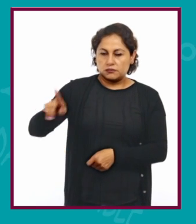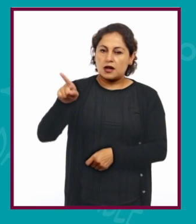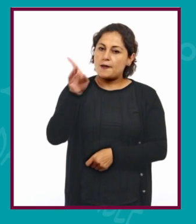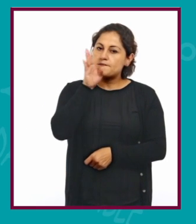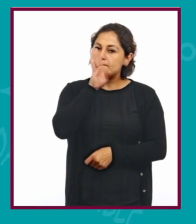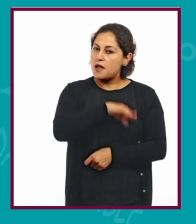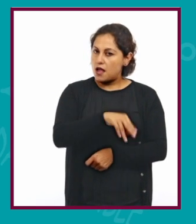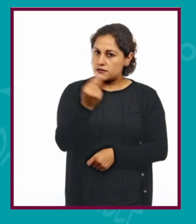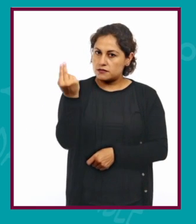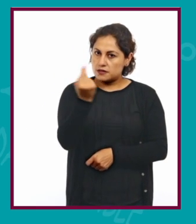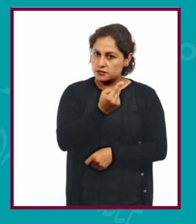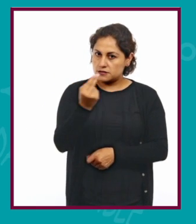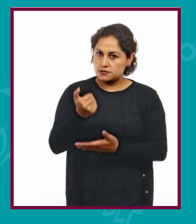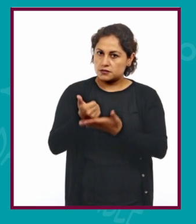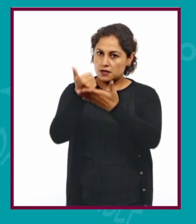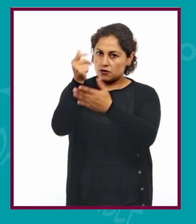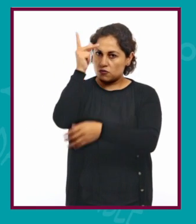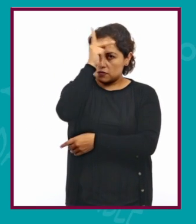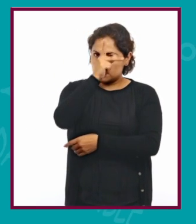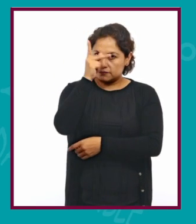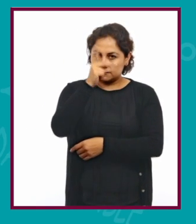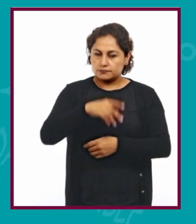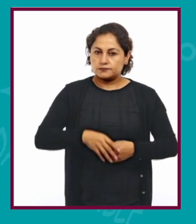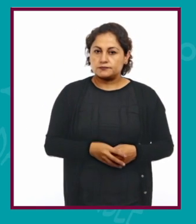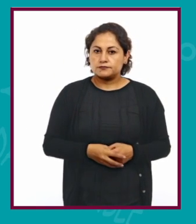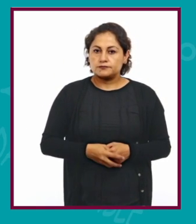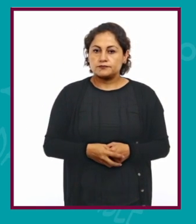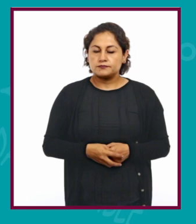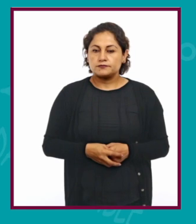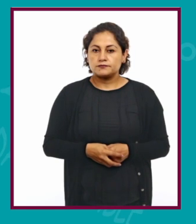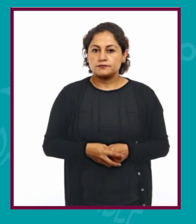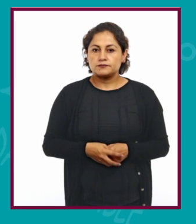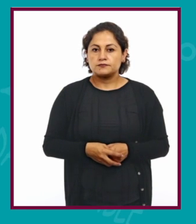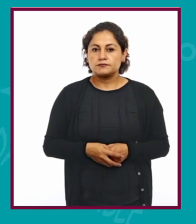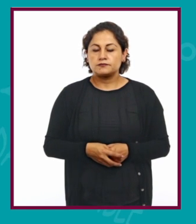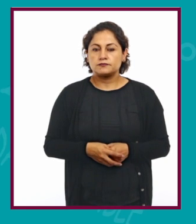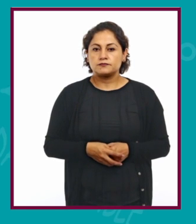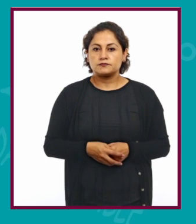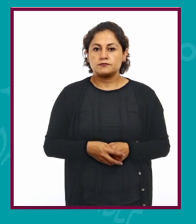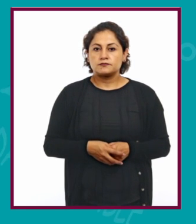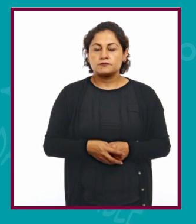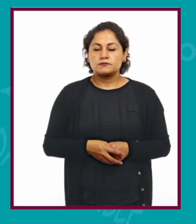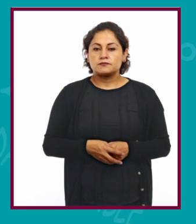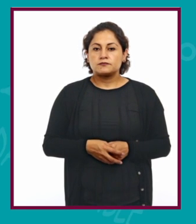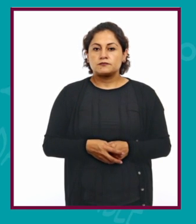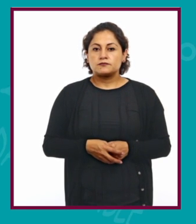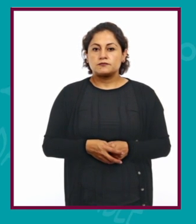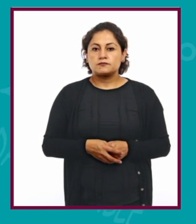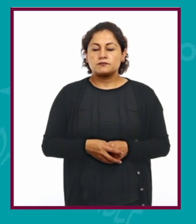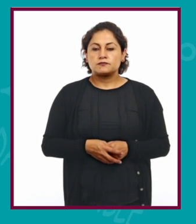personas están mal y necesitarían un poco de ayuda psicológica.